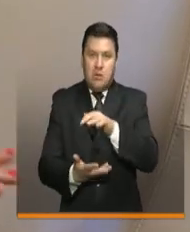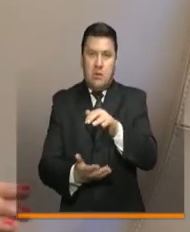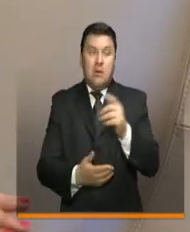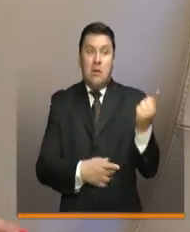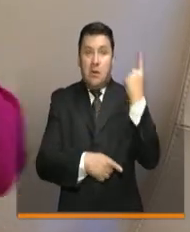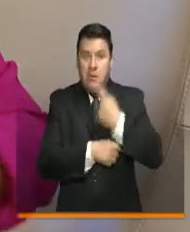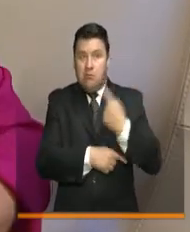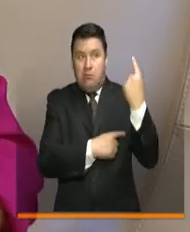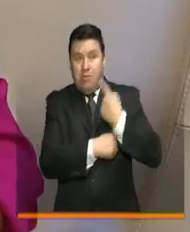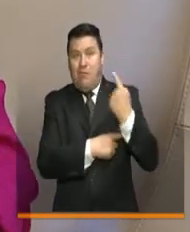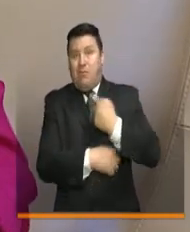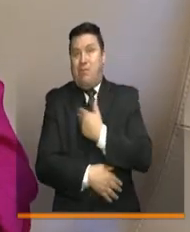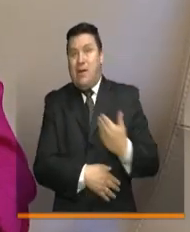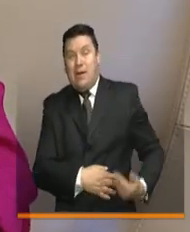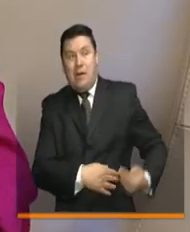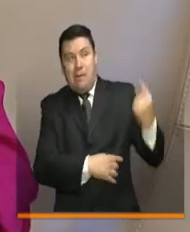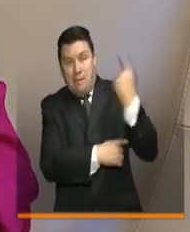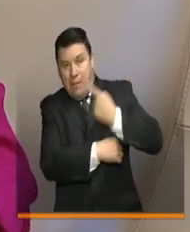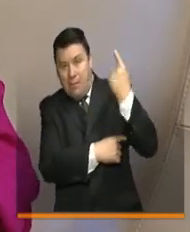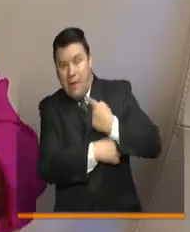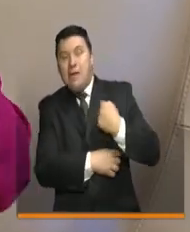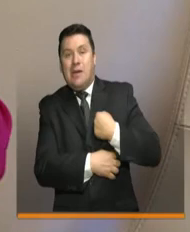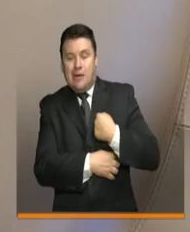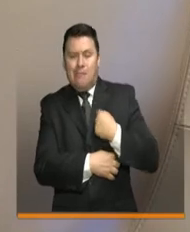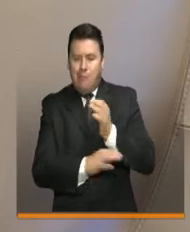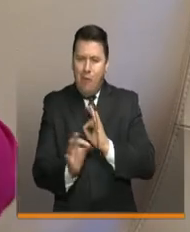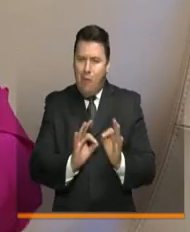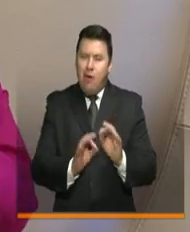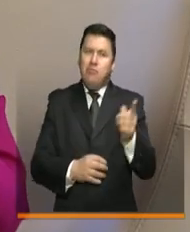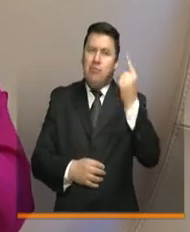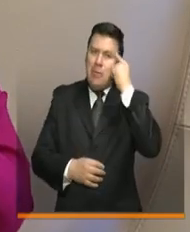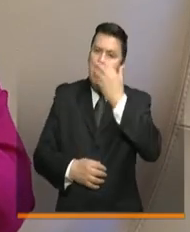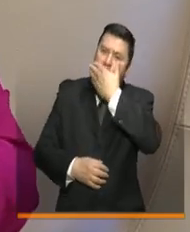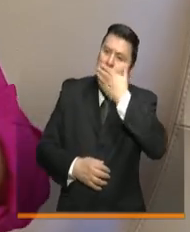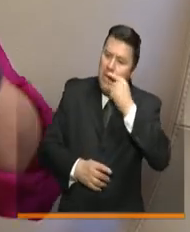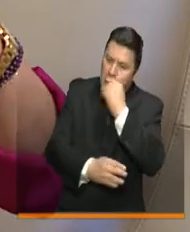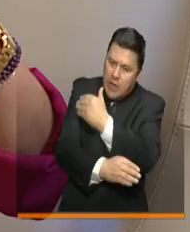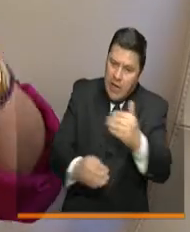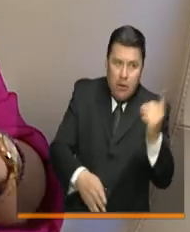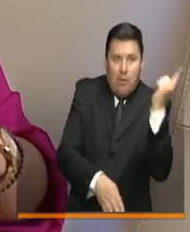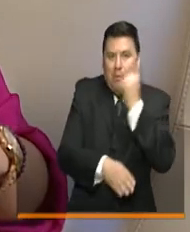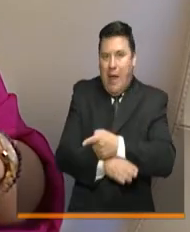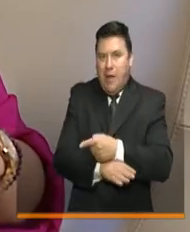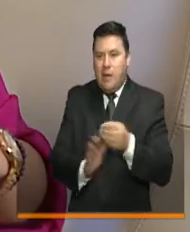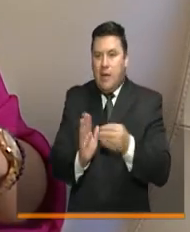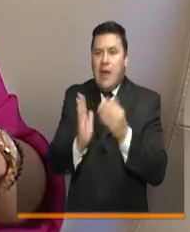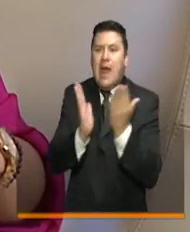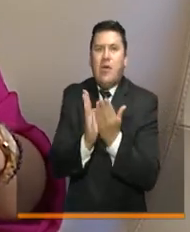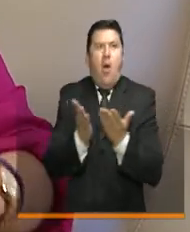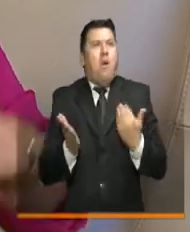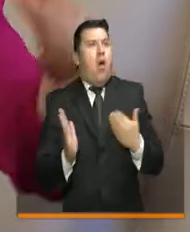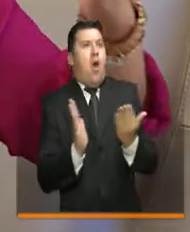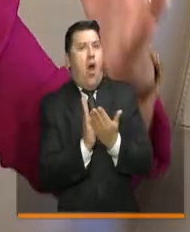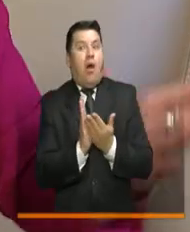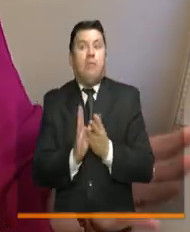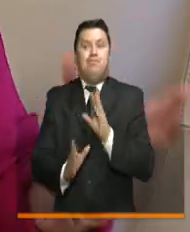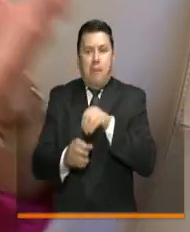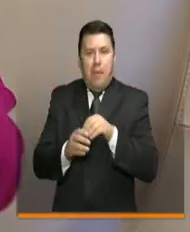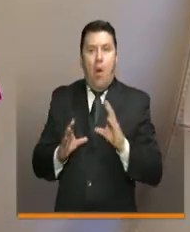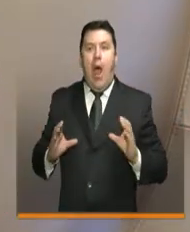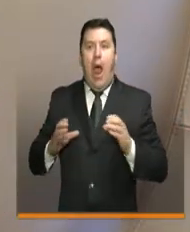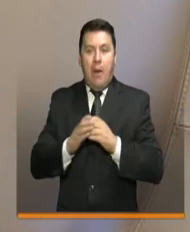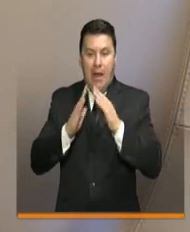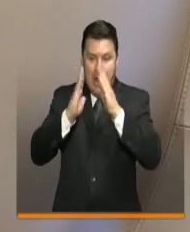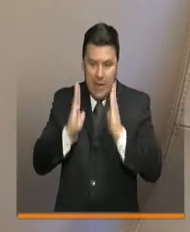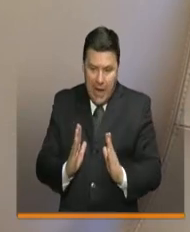usted nos va dando las instrucciones según la curva epidemiológica, que lo que usted considere mejor para los niños, un sistema educativo que se adapta para estar en casa